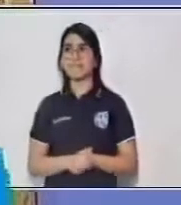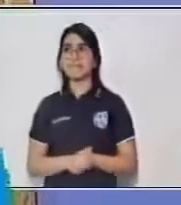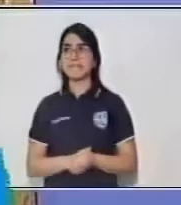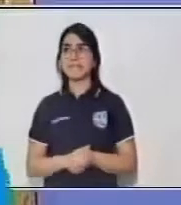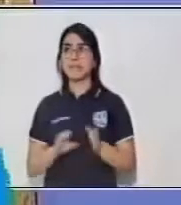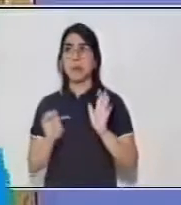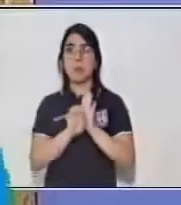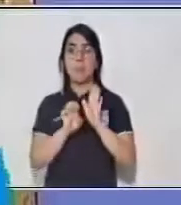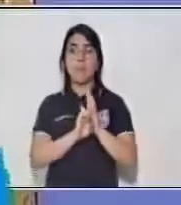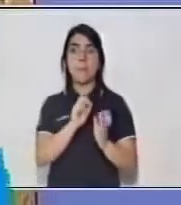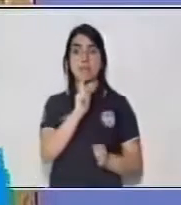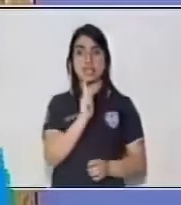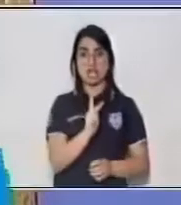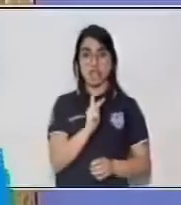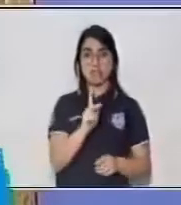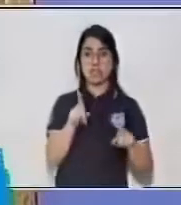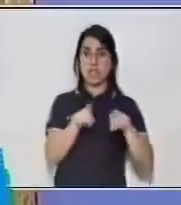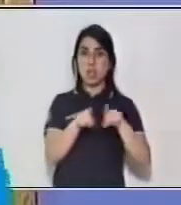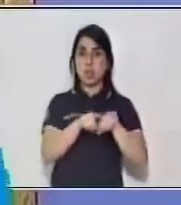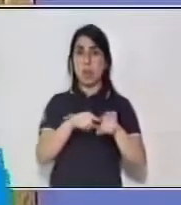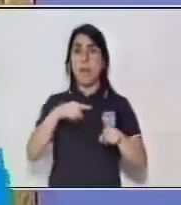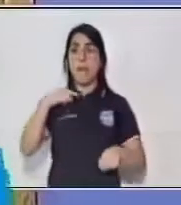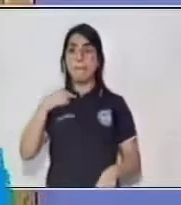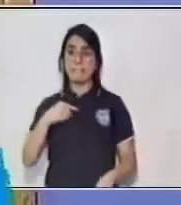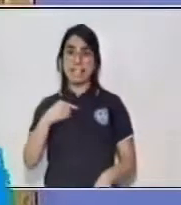cuando tenemos base negativa,